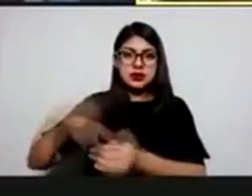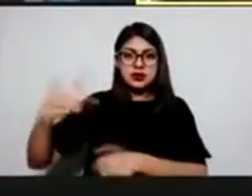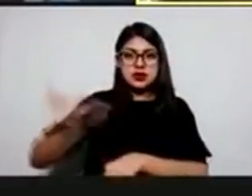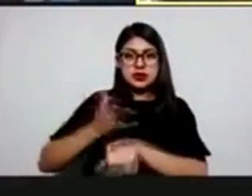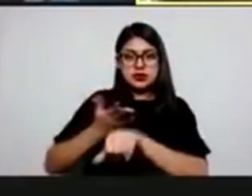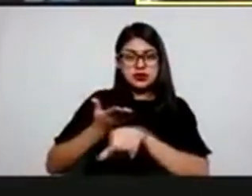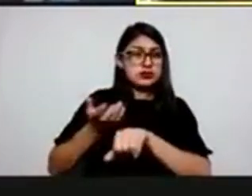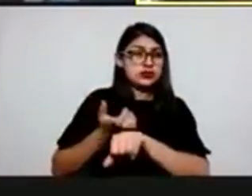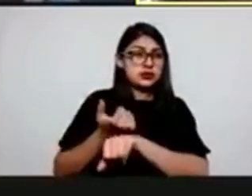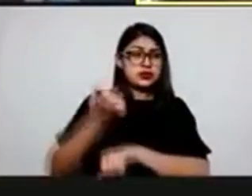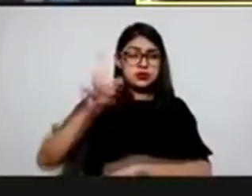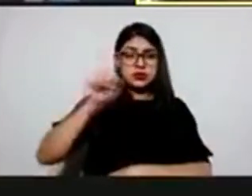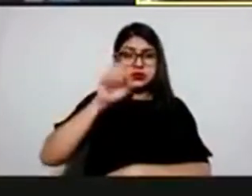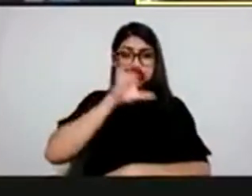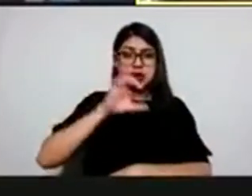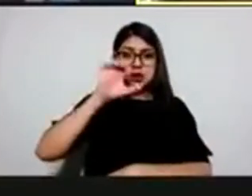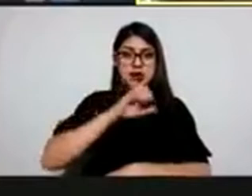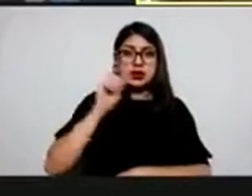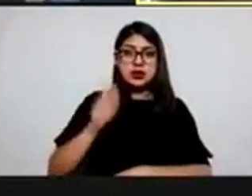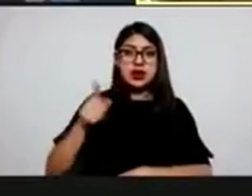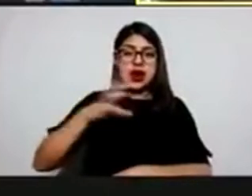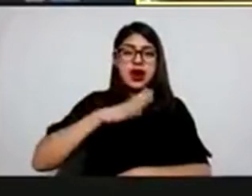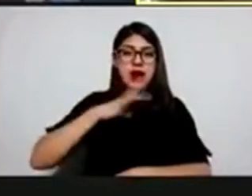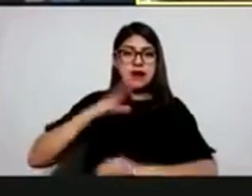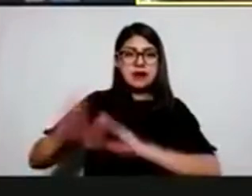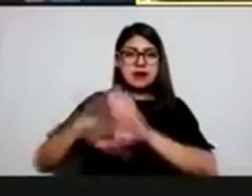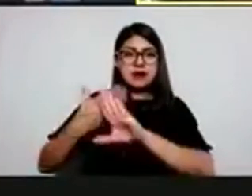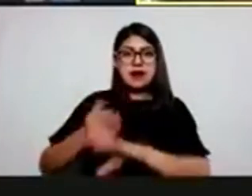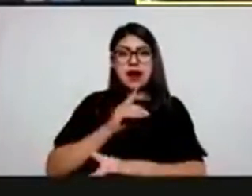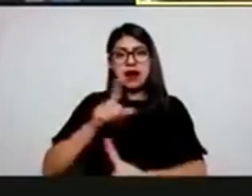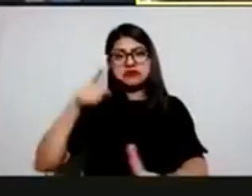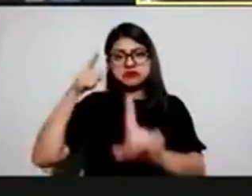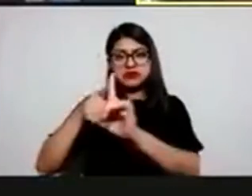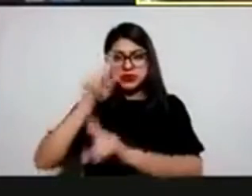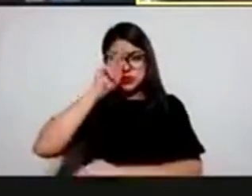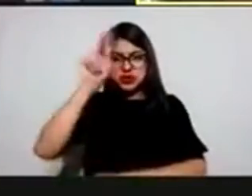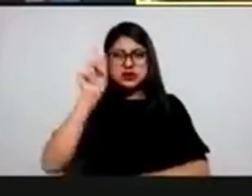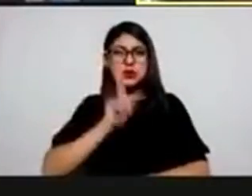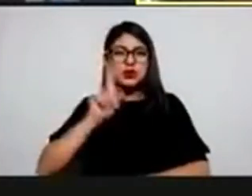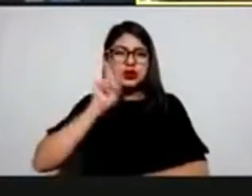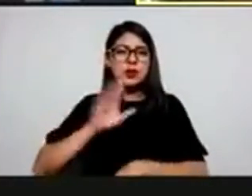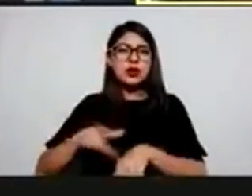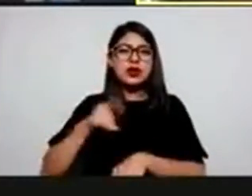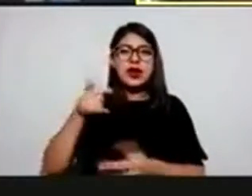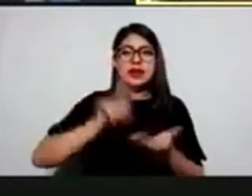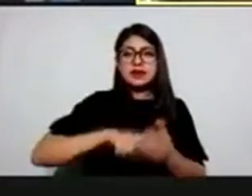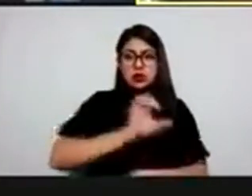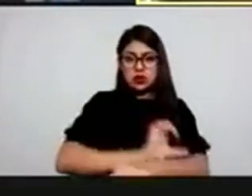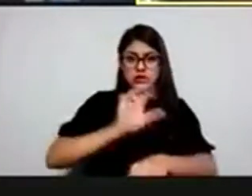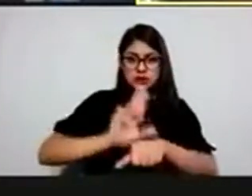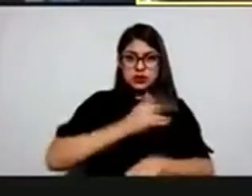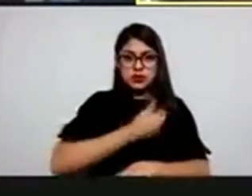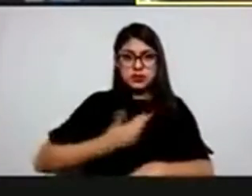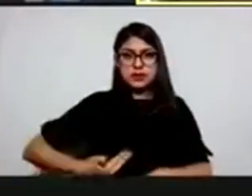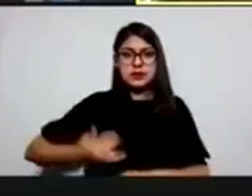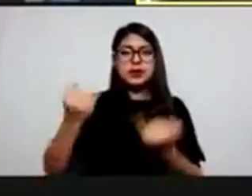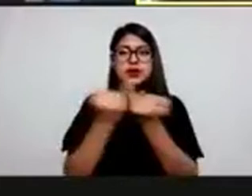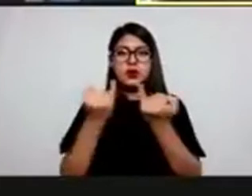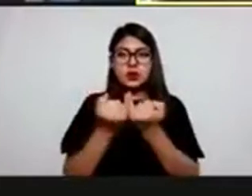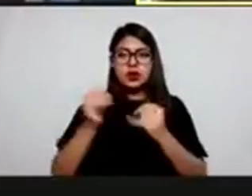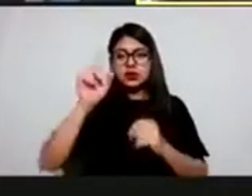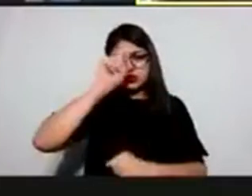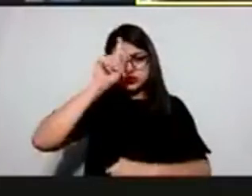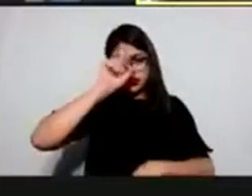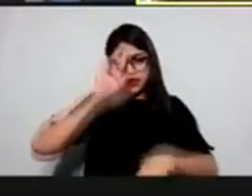contra la mujer en razón de género, perpetrados presuntamente por el coordinador de presidencia y consejero presidente del